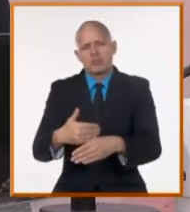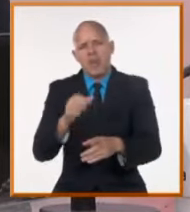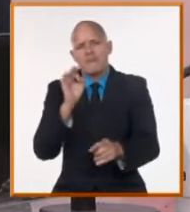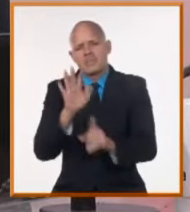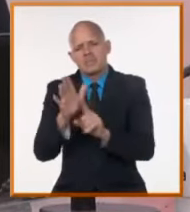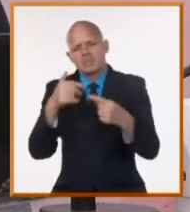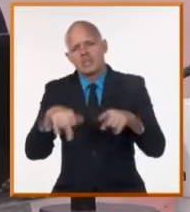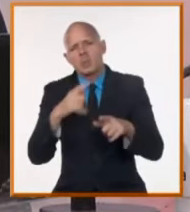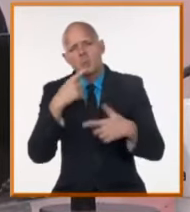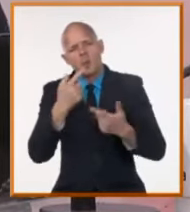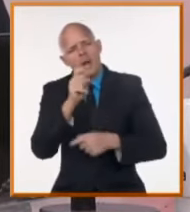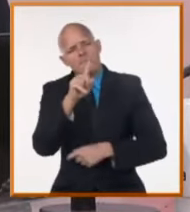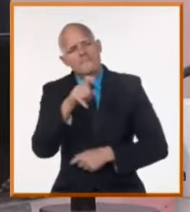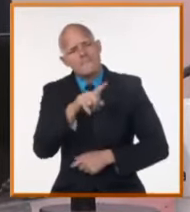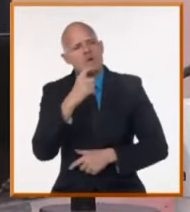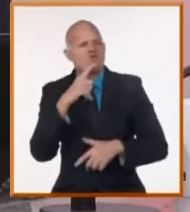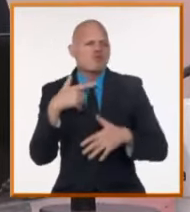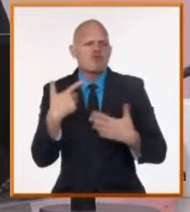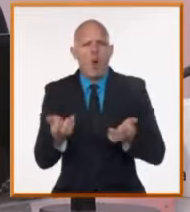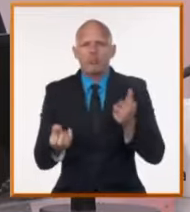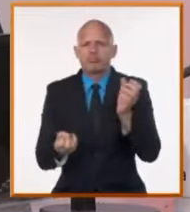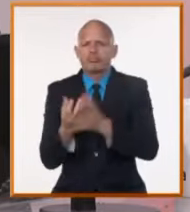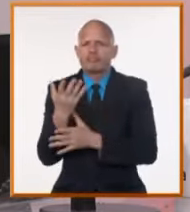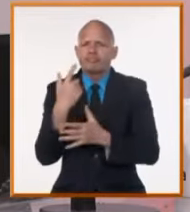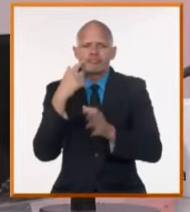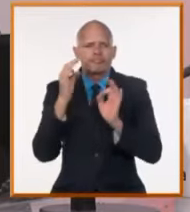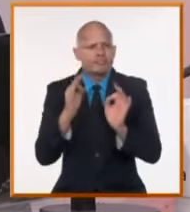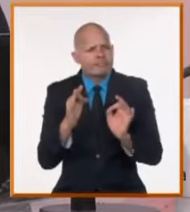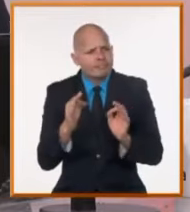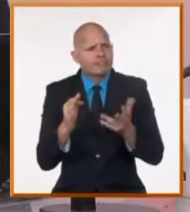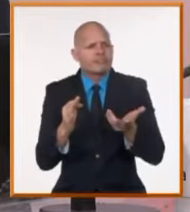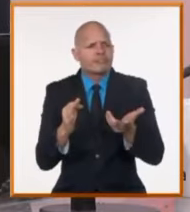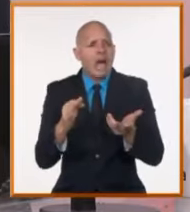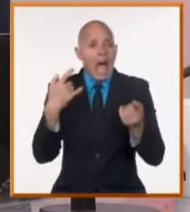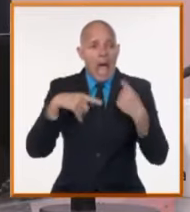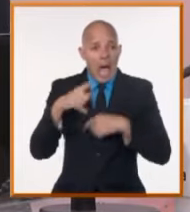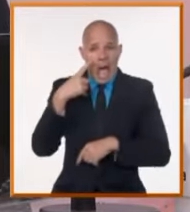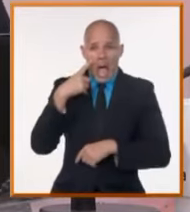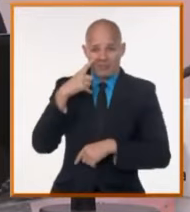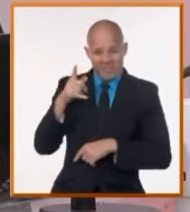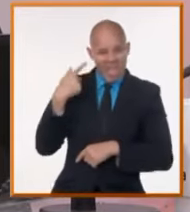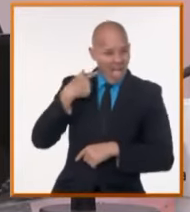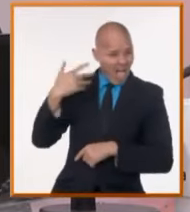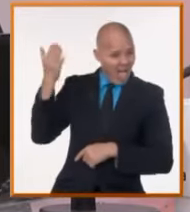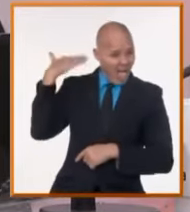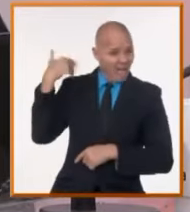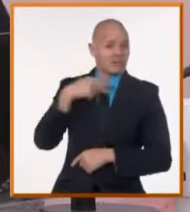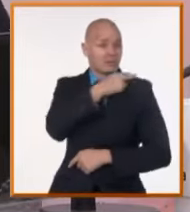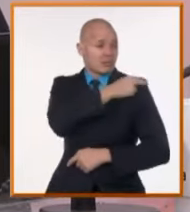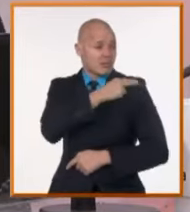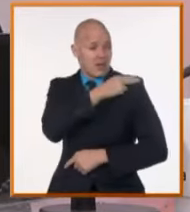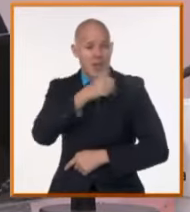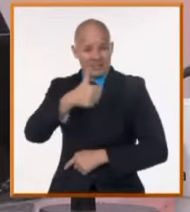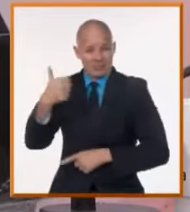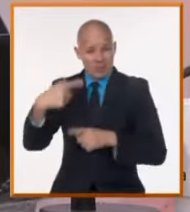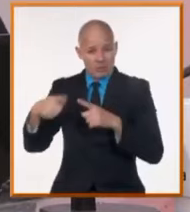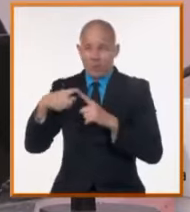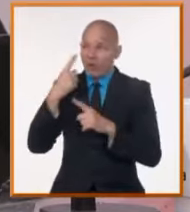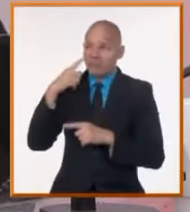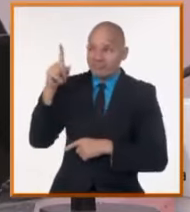ese contexto que lleva a la élite política de Estados Unidos a redactar y asumir esta doctrina, a